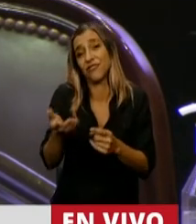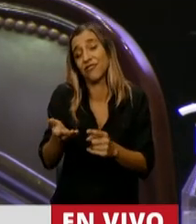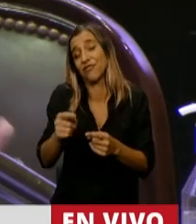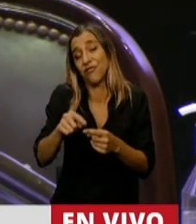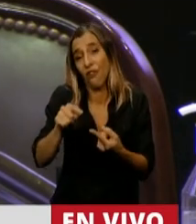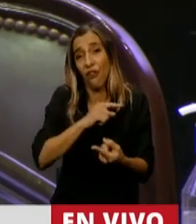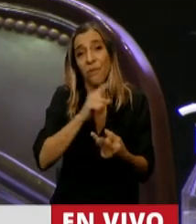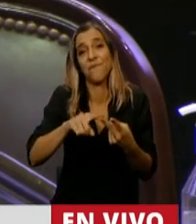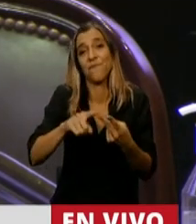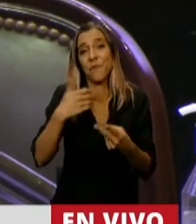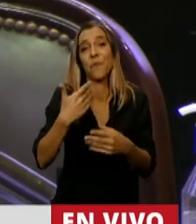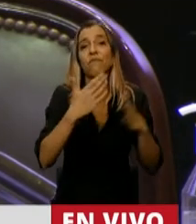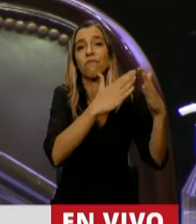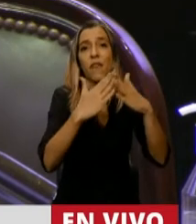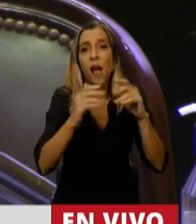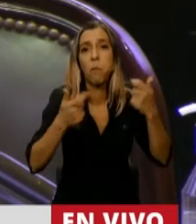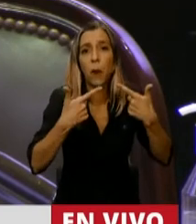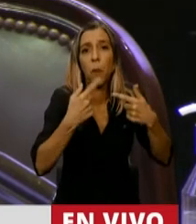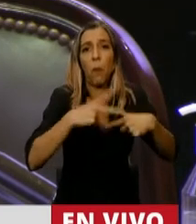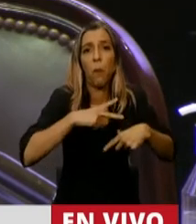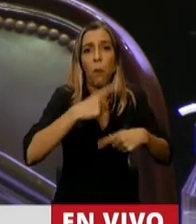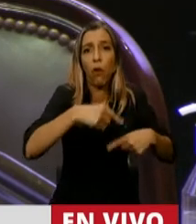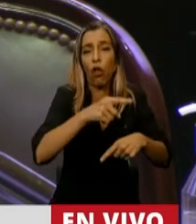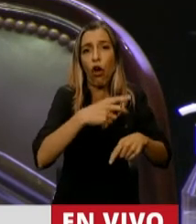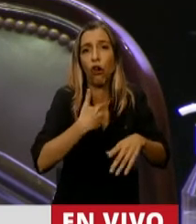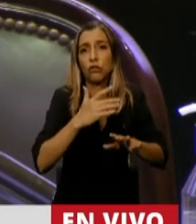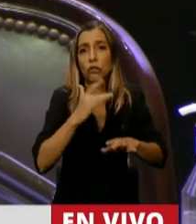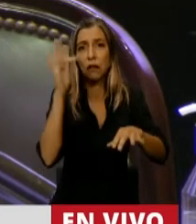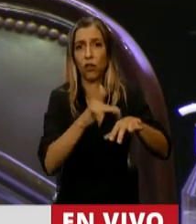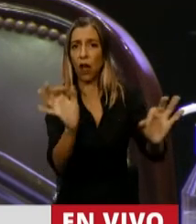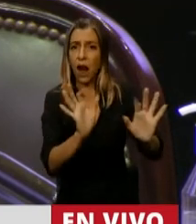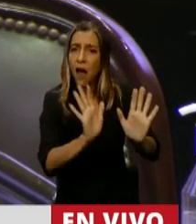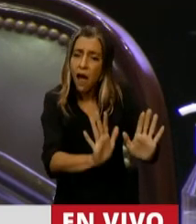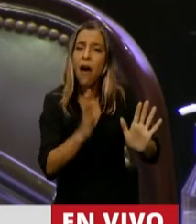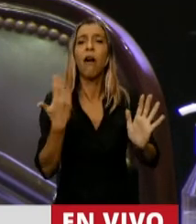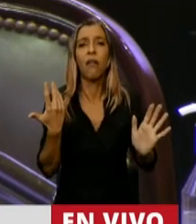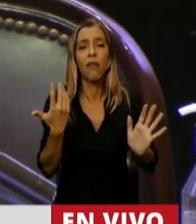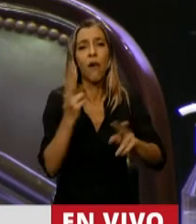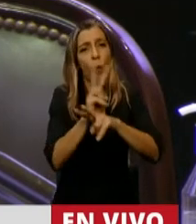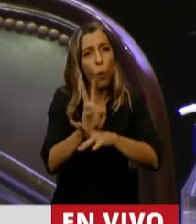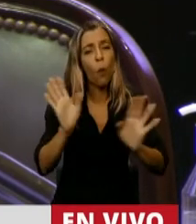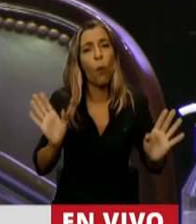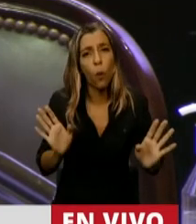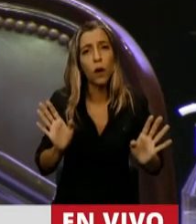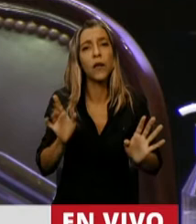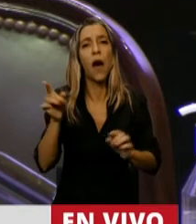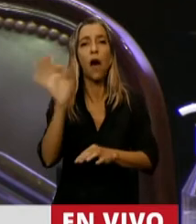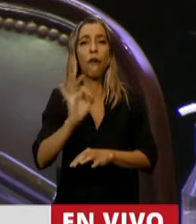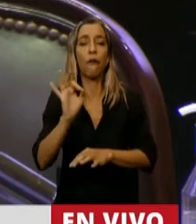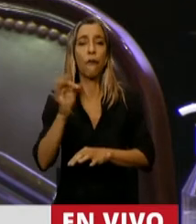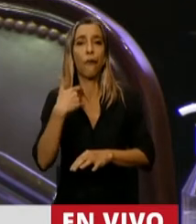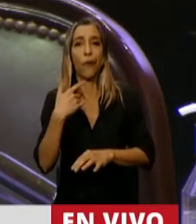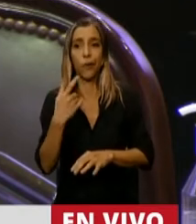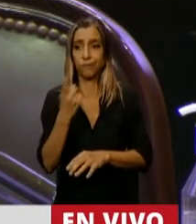no apoyar o no hacerse los distraídos frente al avance que está habiendo